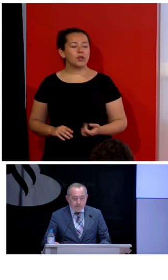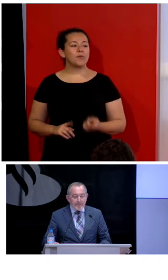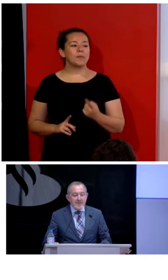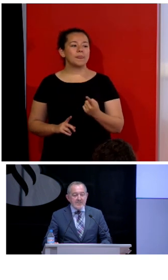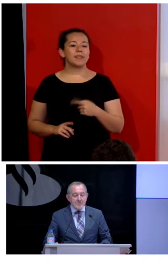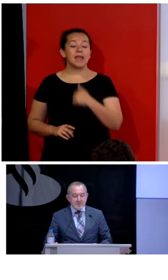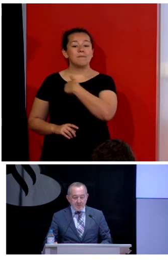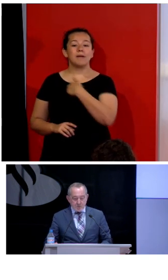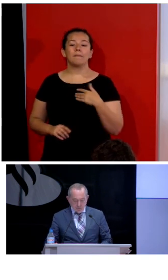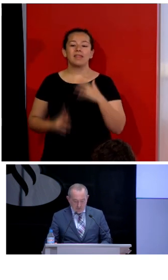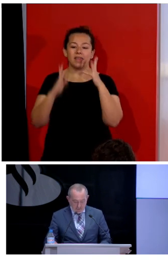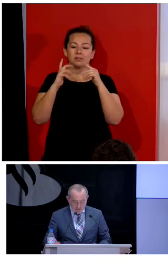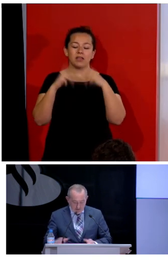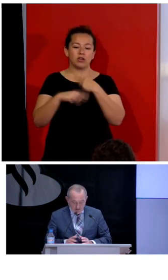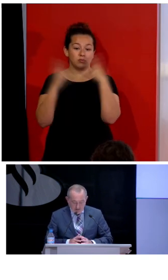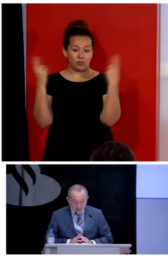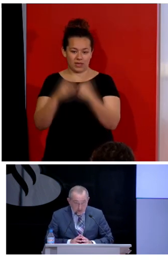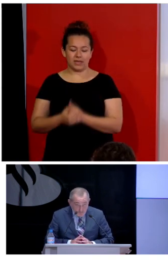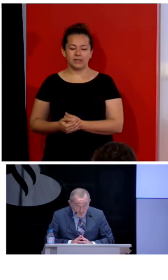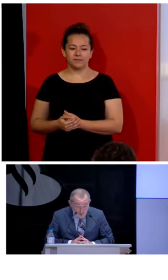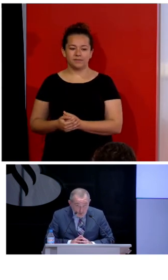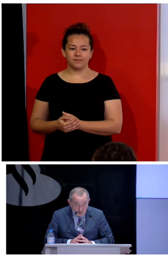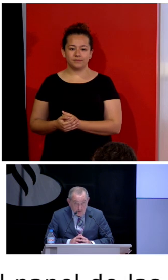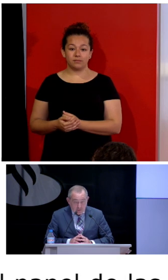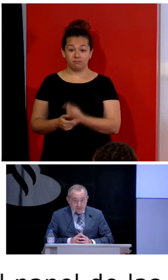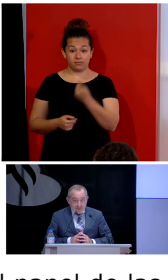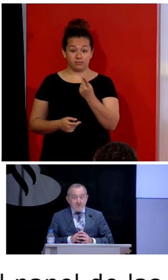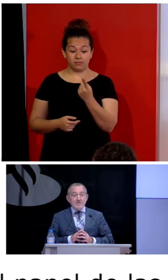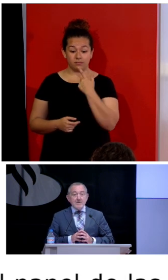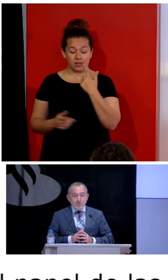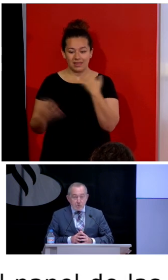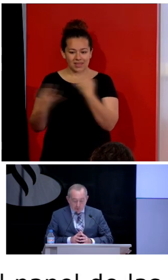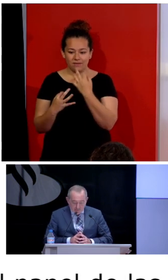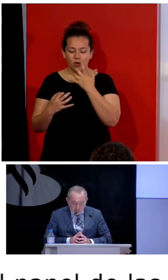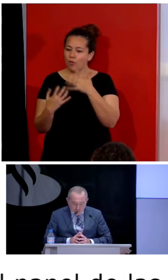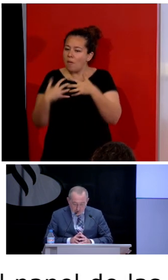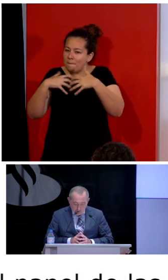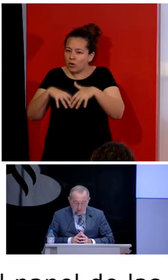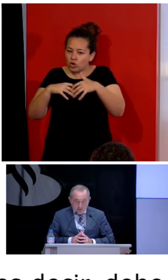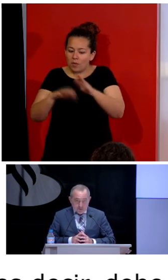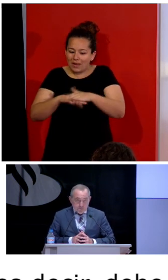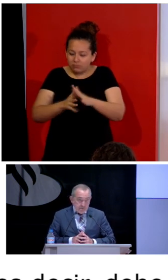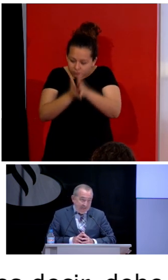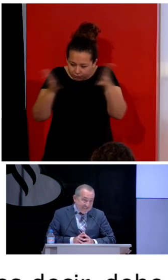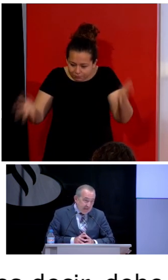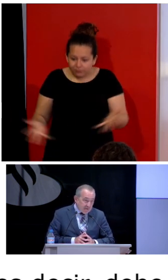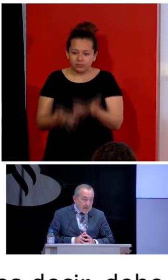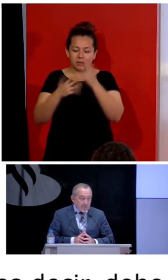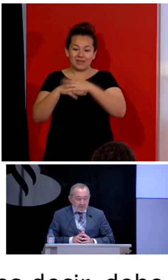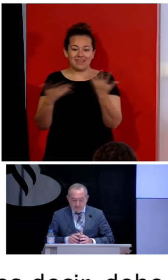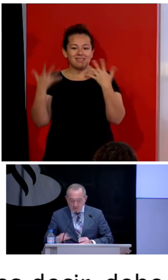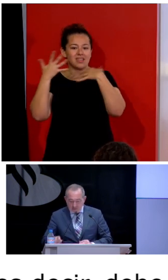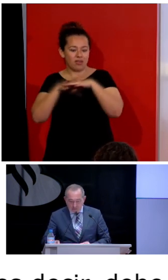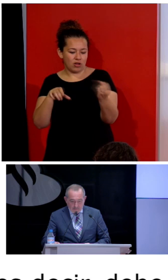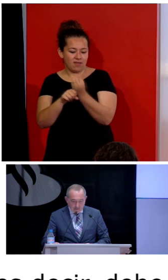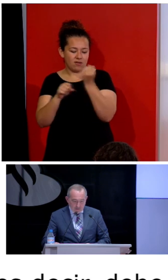del papel de las administraciones públicas. Impulso, es decir, debe ser el motor impulsor de la integración laboral